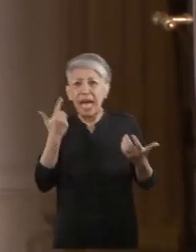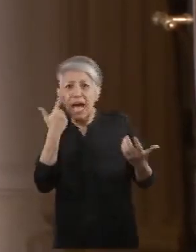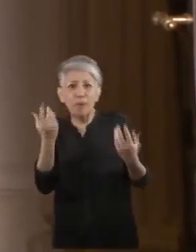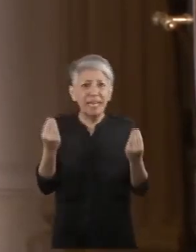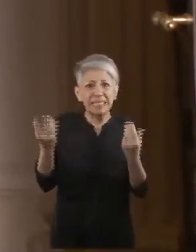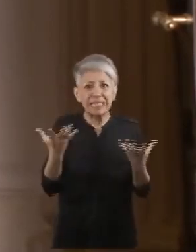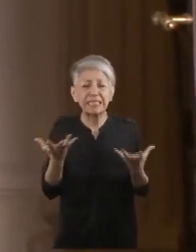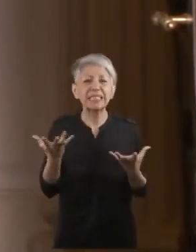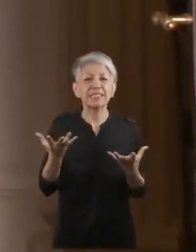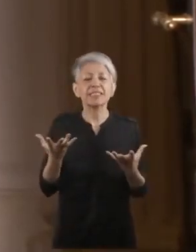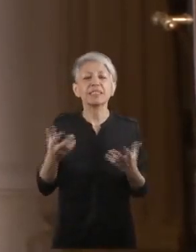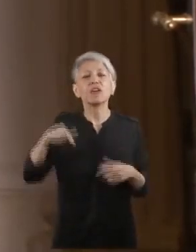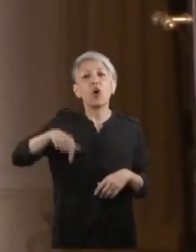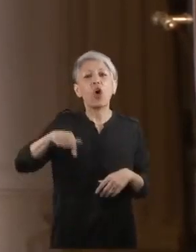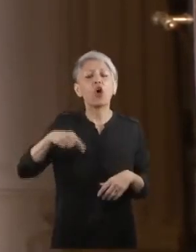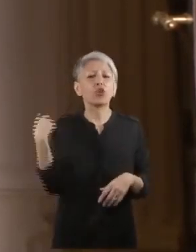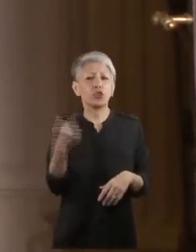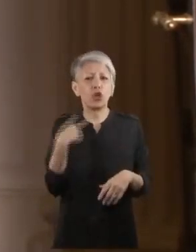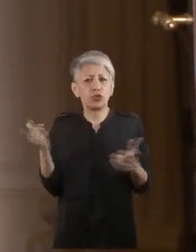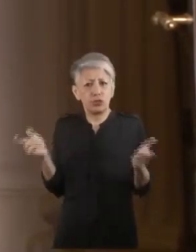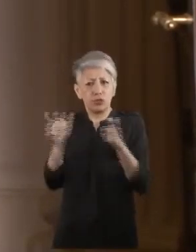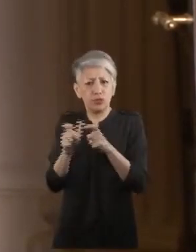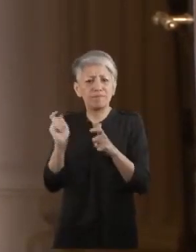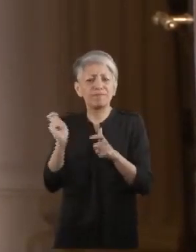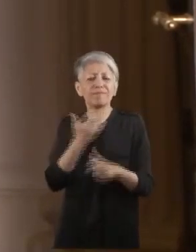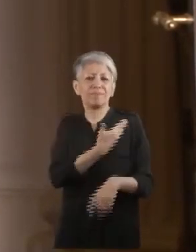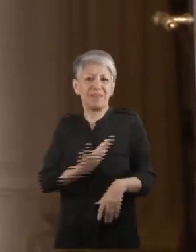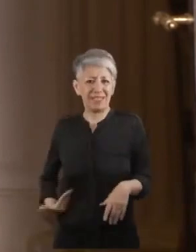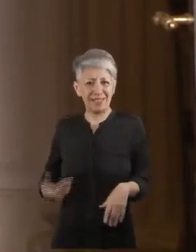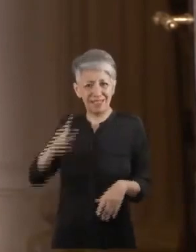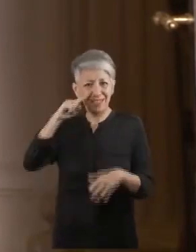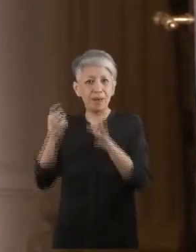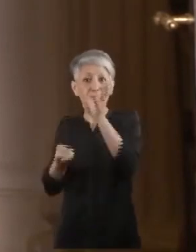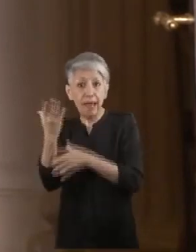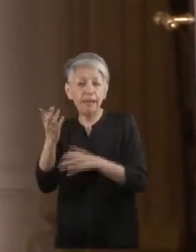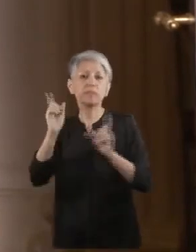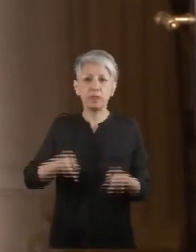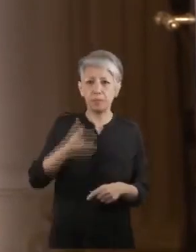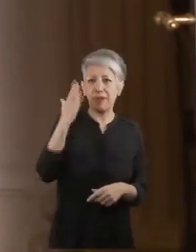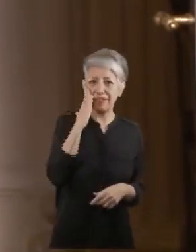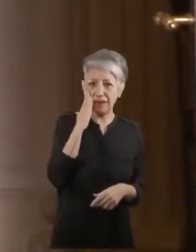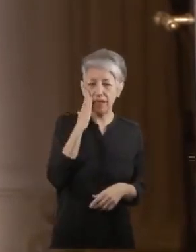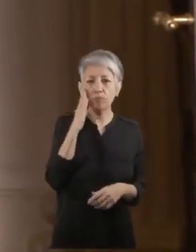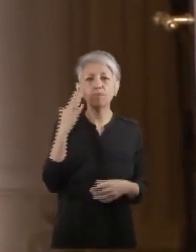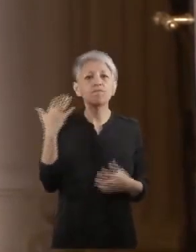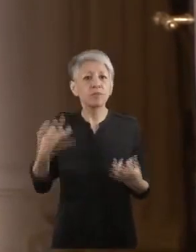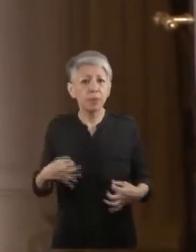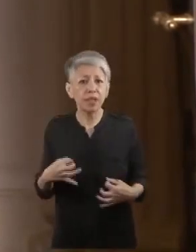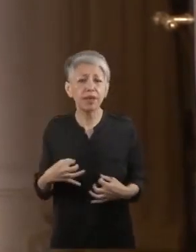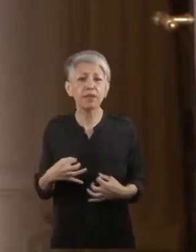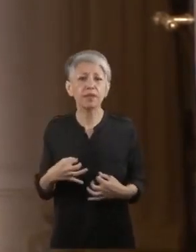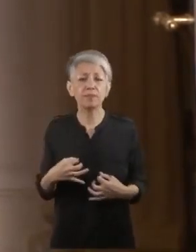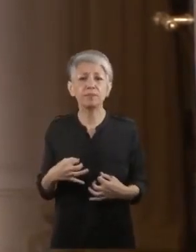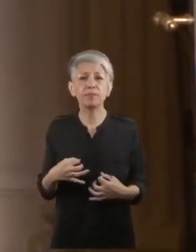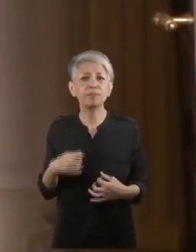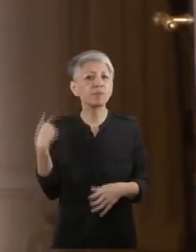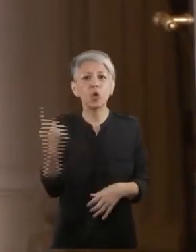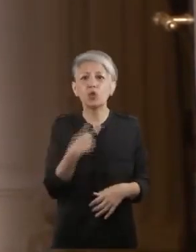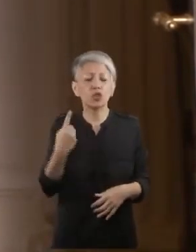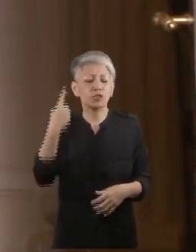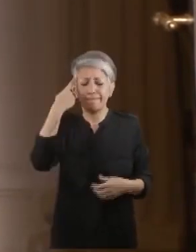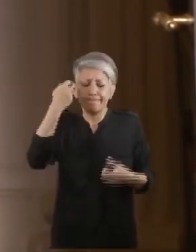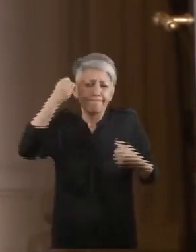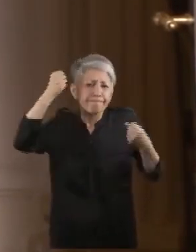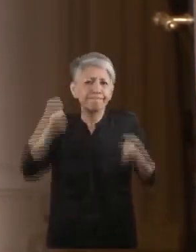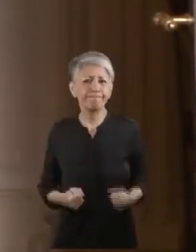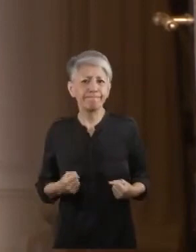nosotros hoy mantuvimos una reunión con el presidente a la mañana ahora a la tarde y la verdad es que estamos convencidos